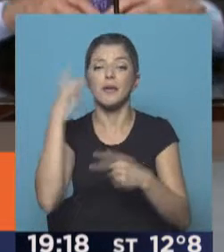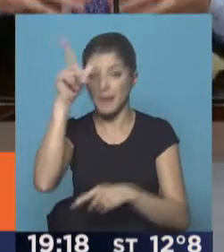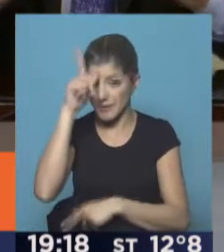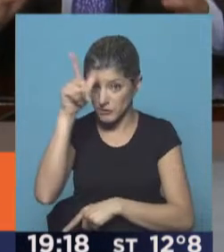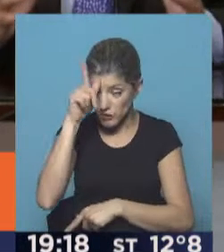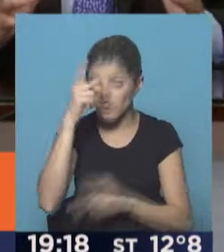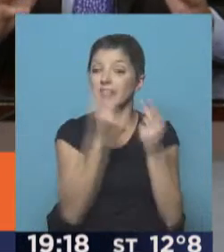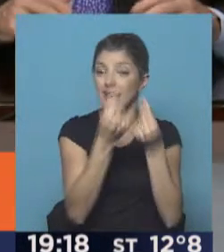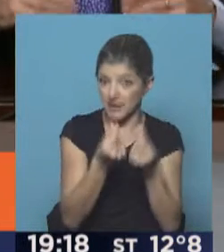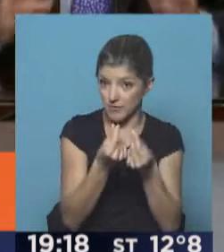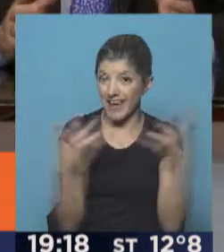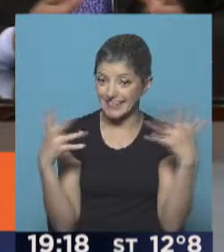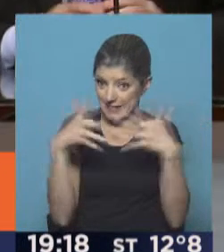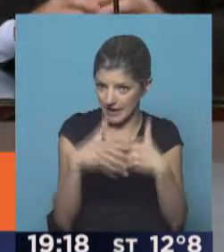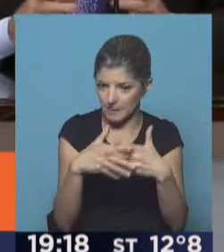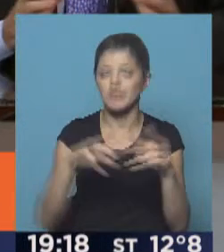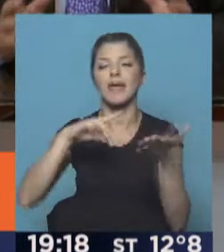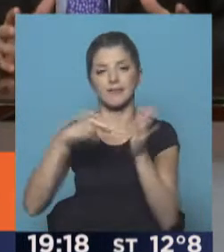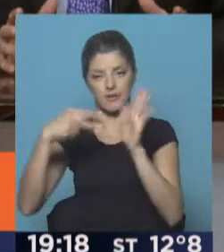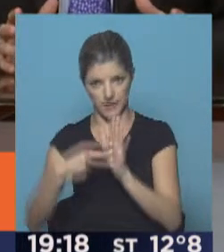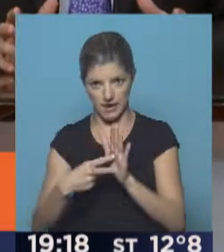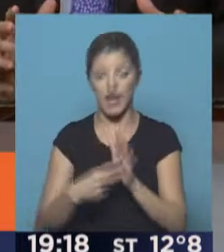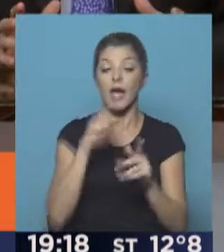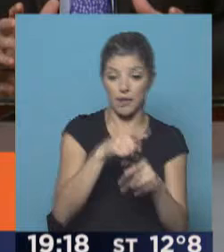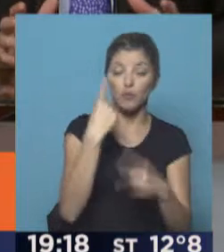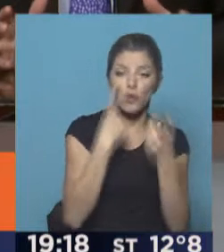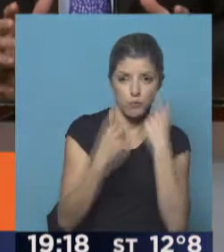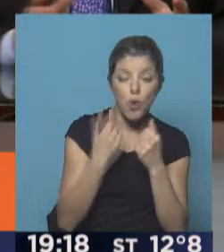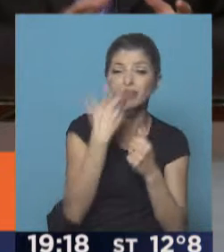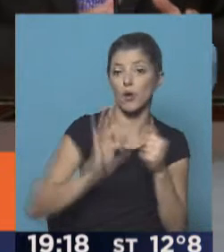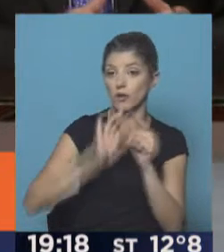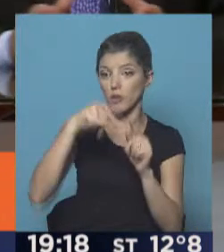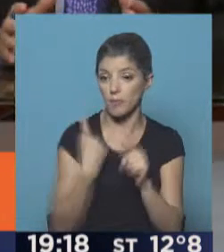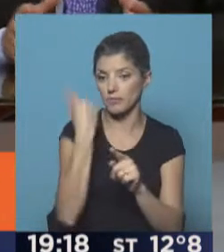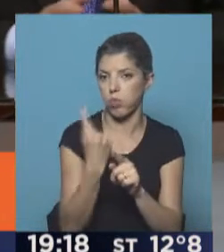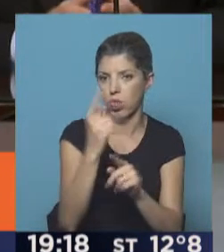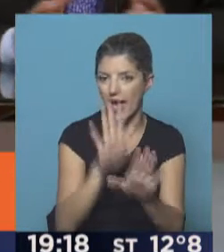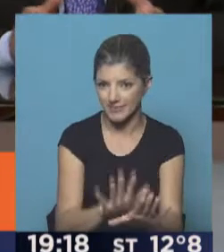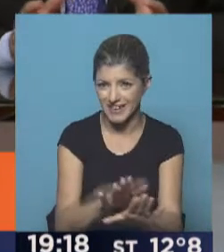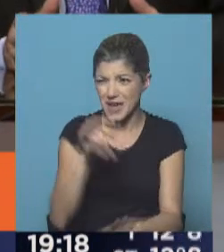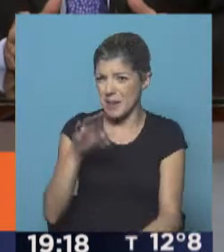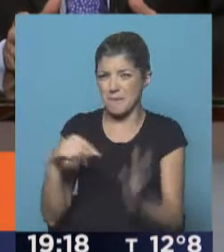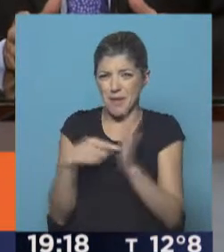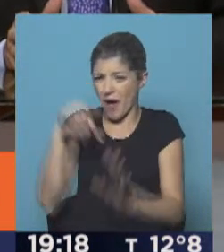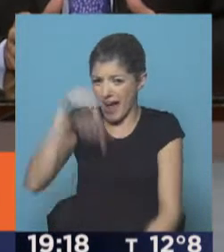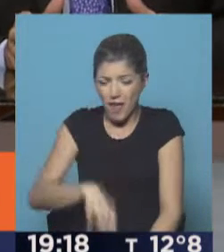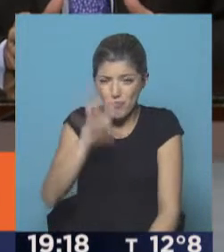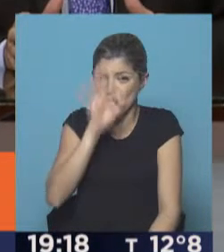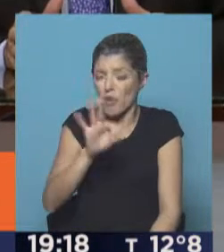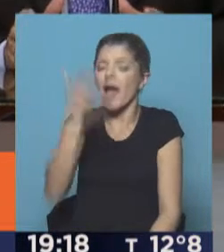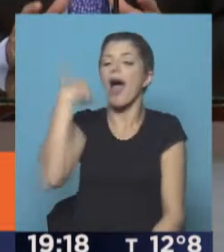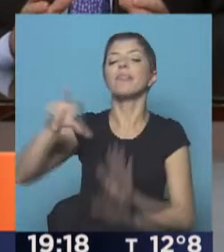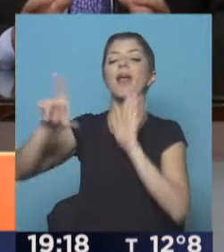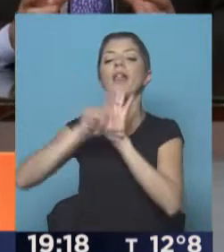que es cada 5 años se tendría que haber hecho y no se hizo nunca en la Argentina, nunca, porque se cortó a partir de la ley de